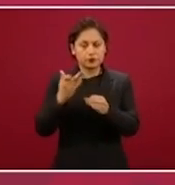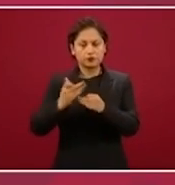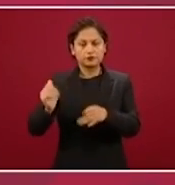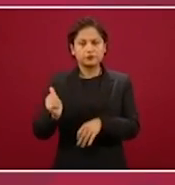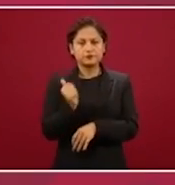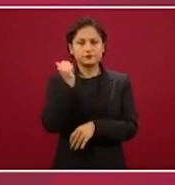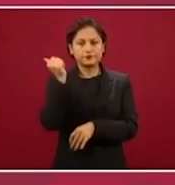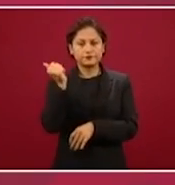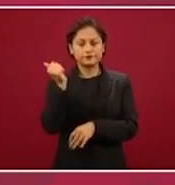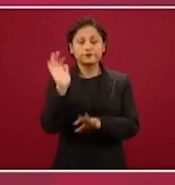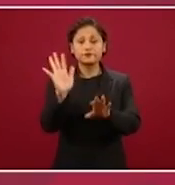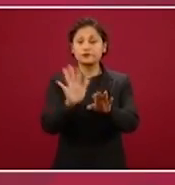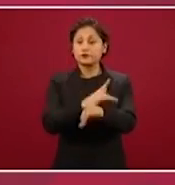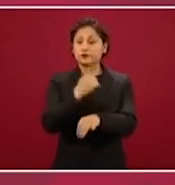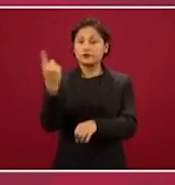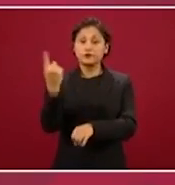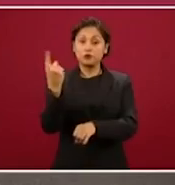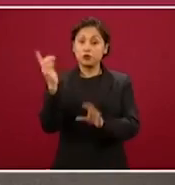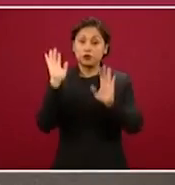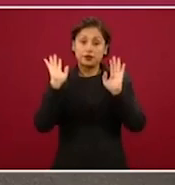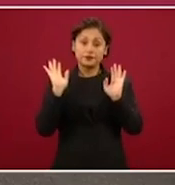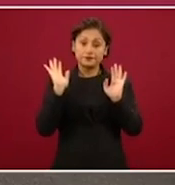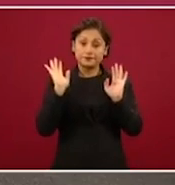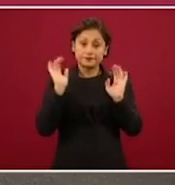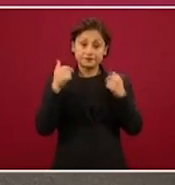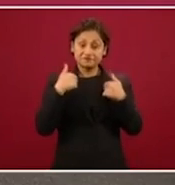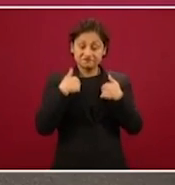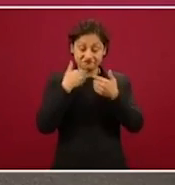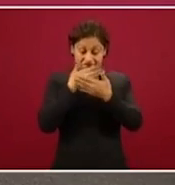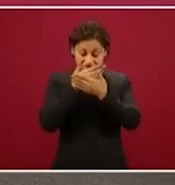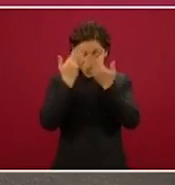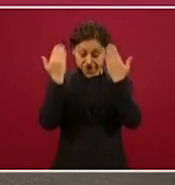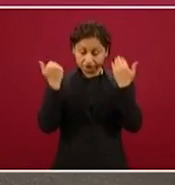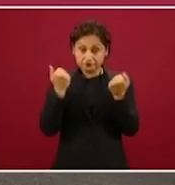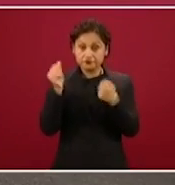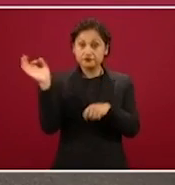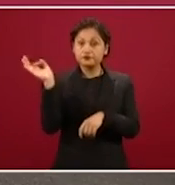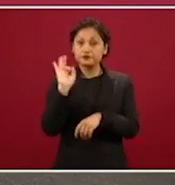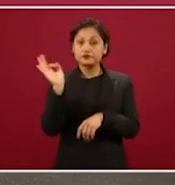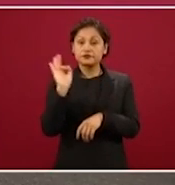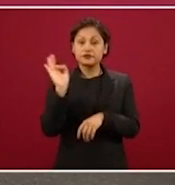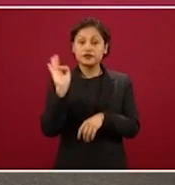que yo esté hasta el 24.